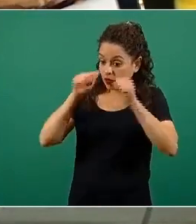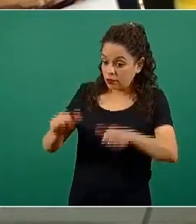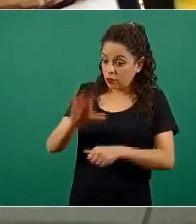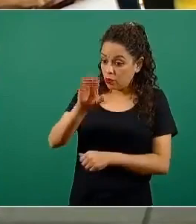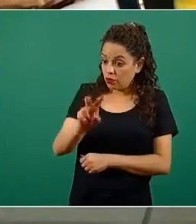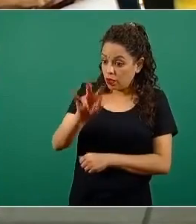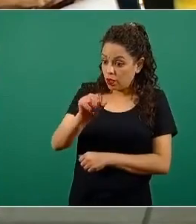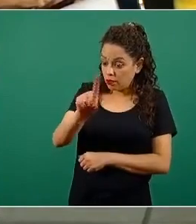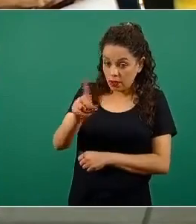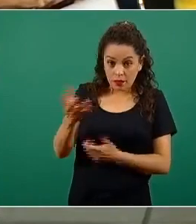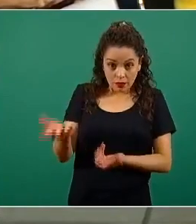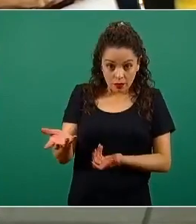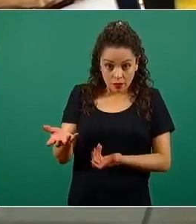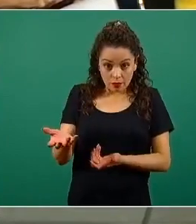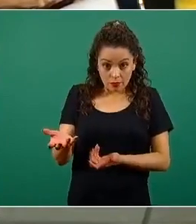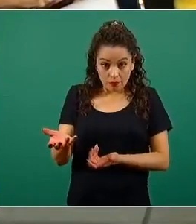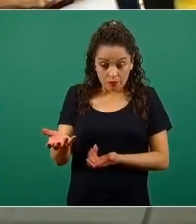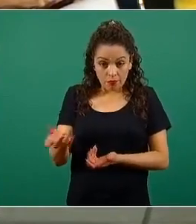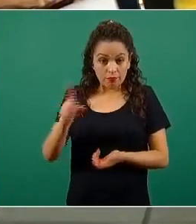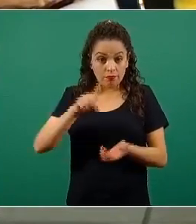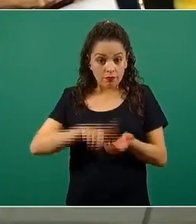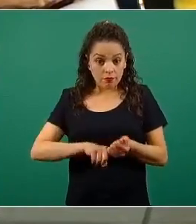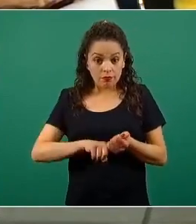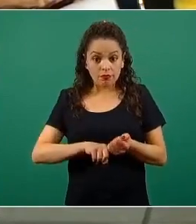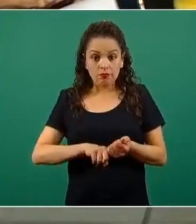línea de batalla, todo el personal sanitario, me refiero